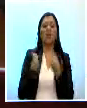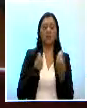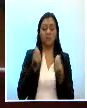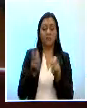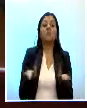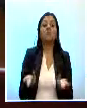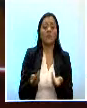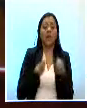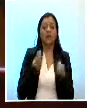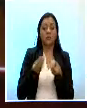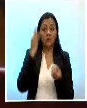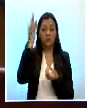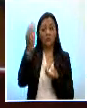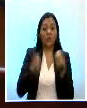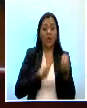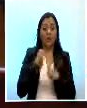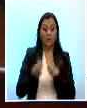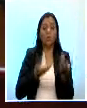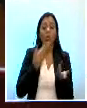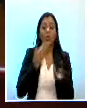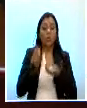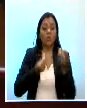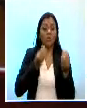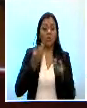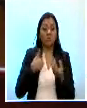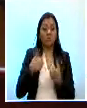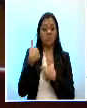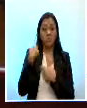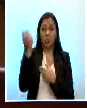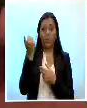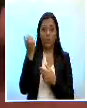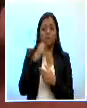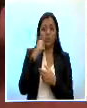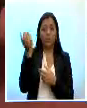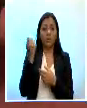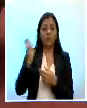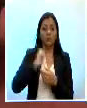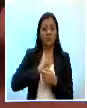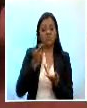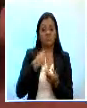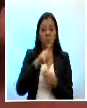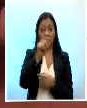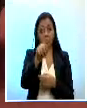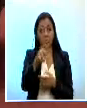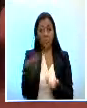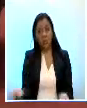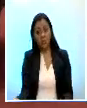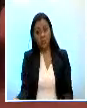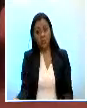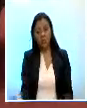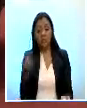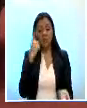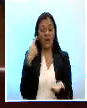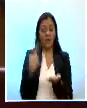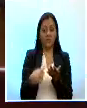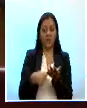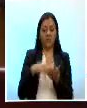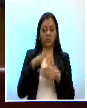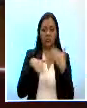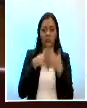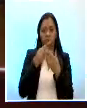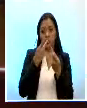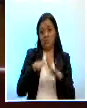será lo que tendrán que recibir como pensión jubilar? ¿Y qué pasa? Esa es la pregunta y para el análisis que haga